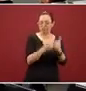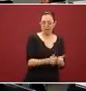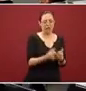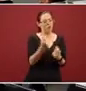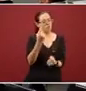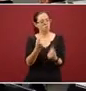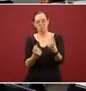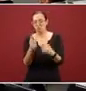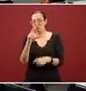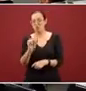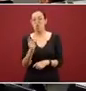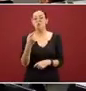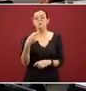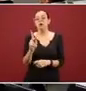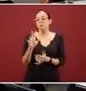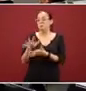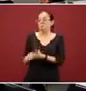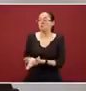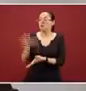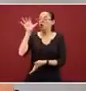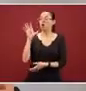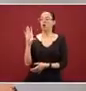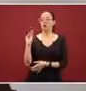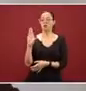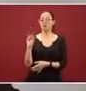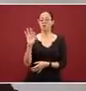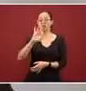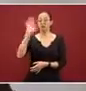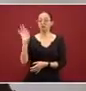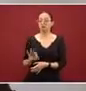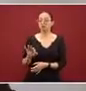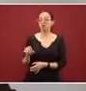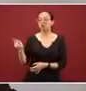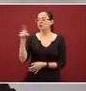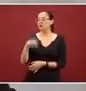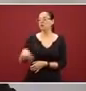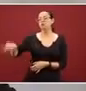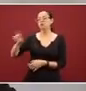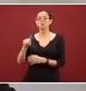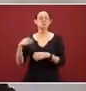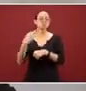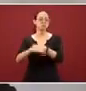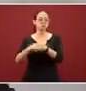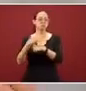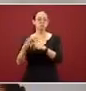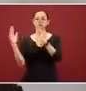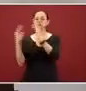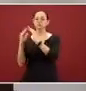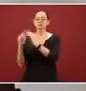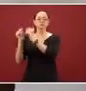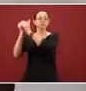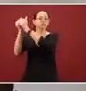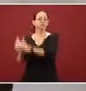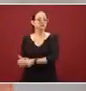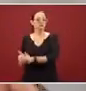un 90% de personas que su atención fue de tipo ambulatoria y que su